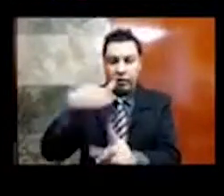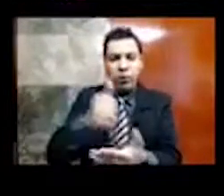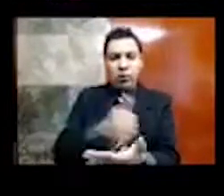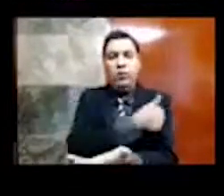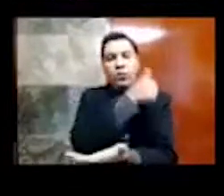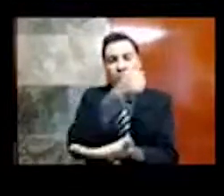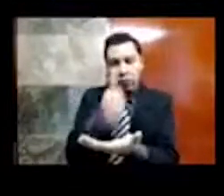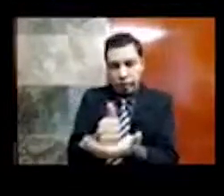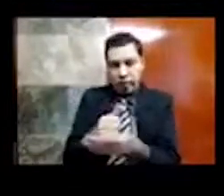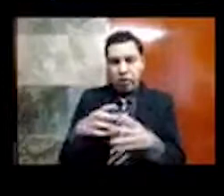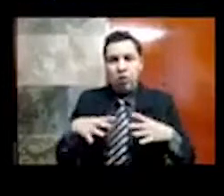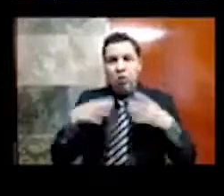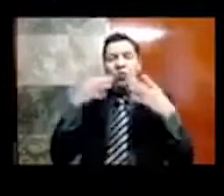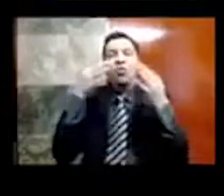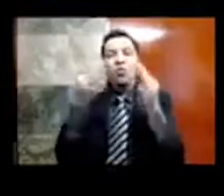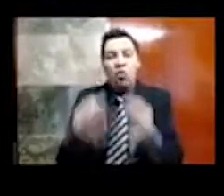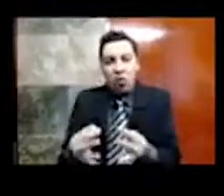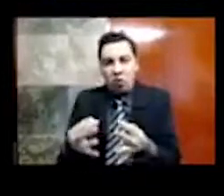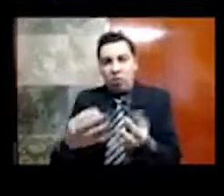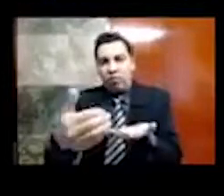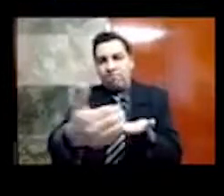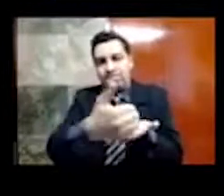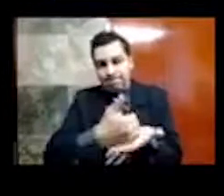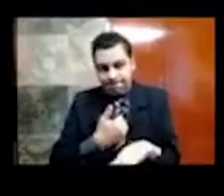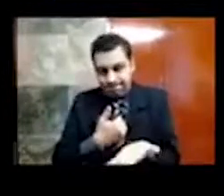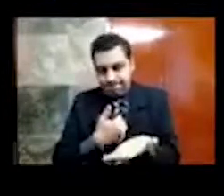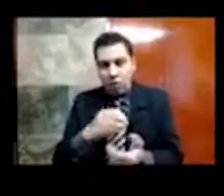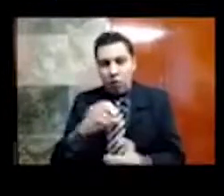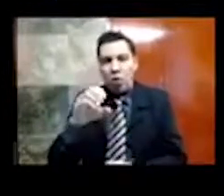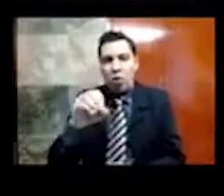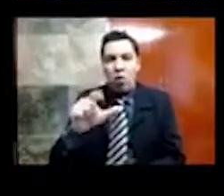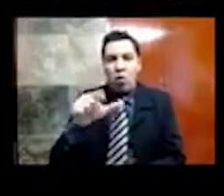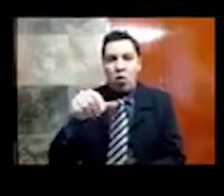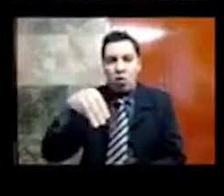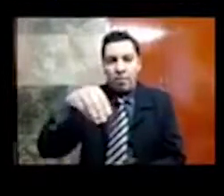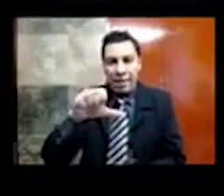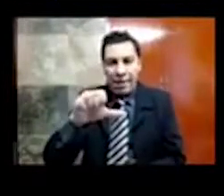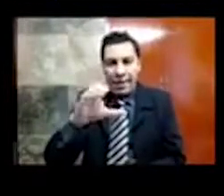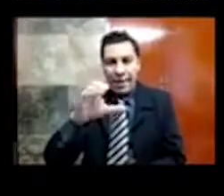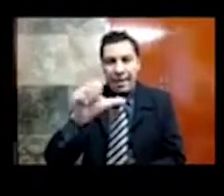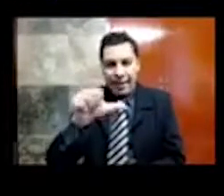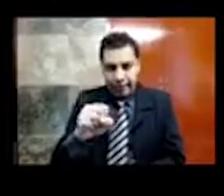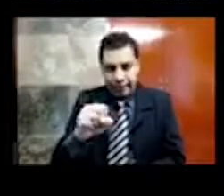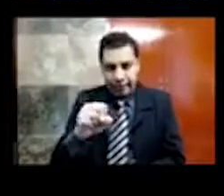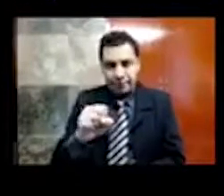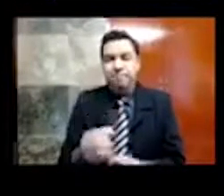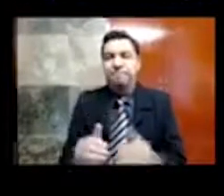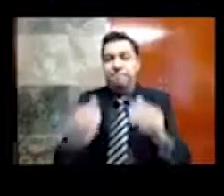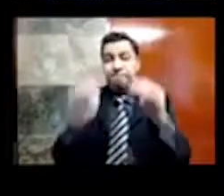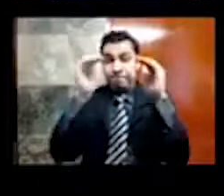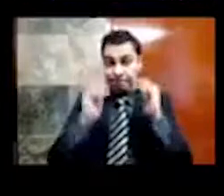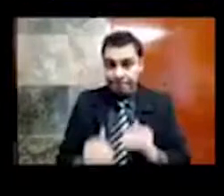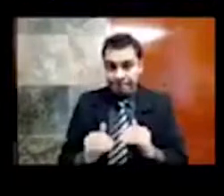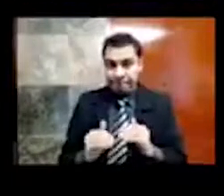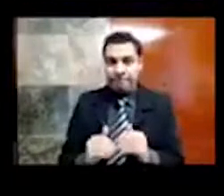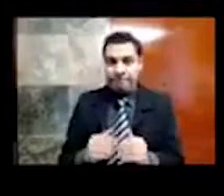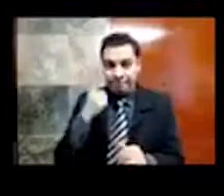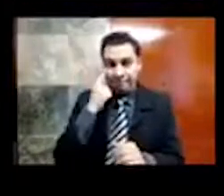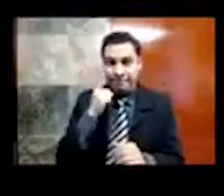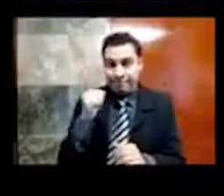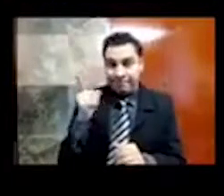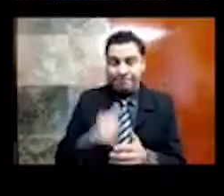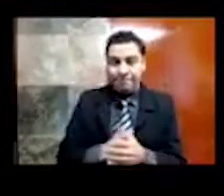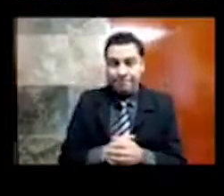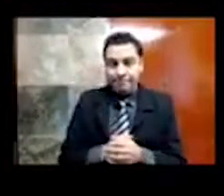fundan los invasores, que se llaman Olmecas Xicalancas. La que sigue, y nos vamos a dar cuenta. Sí, y no nos podremos imaginar que ese